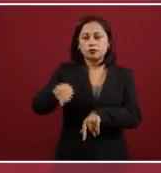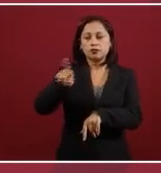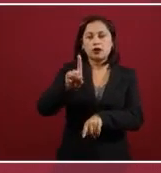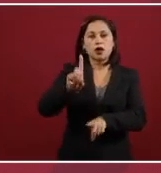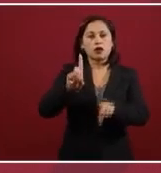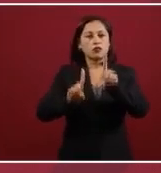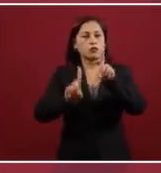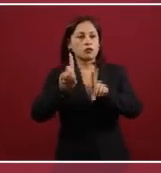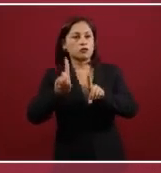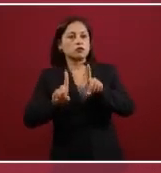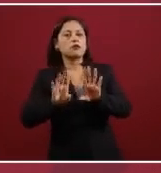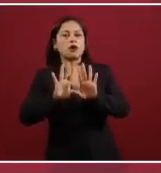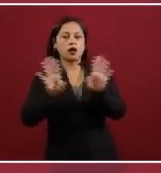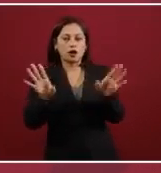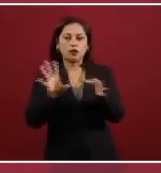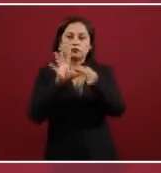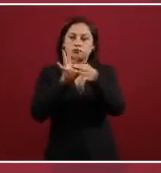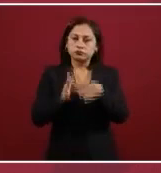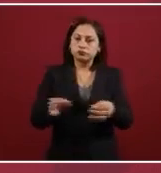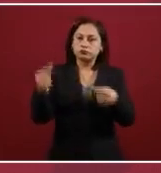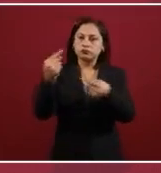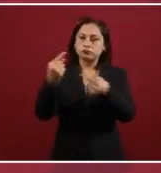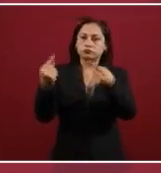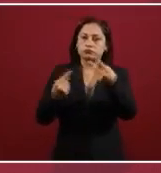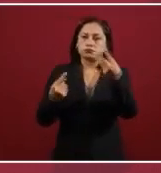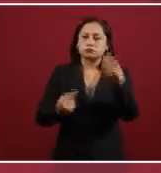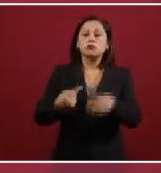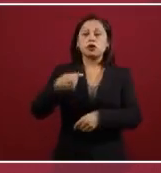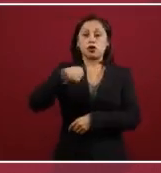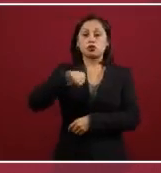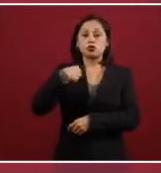de ofrecer el asilo